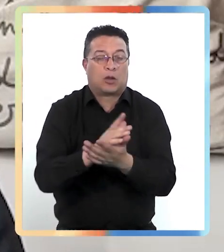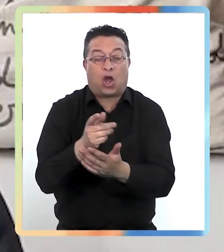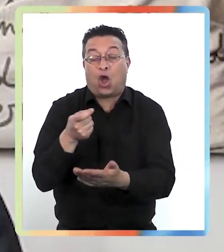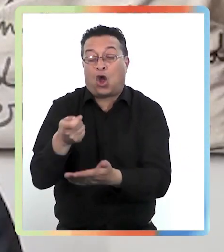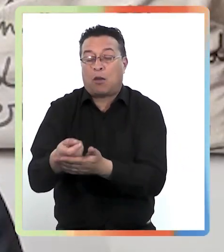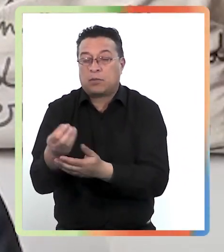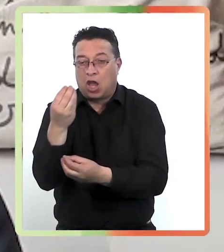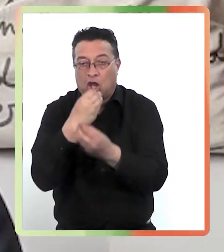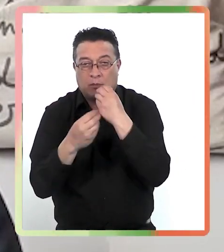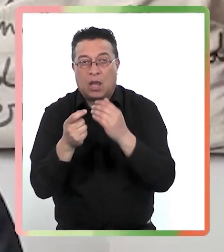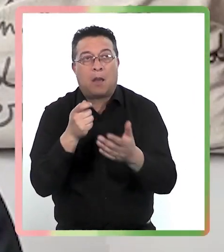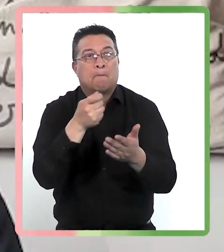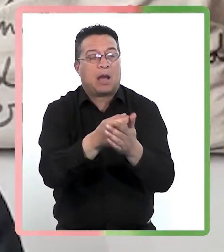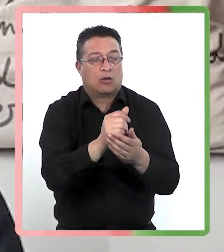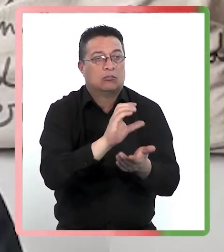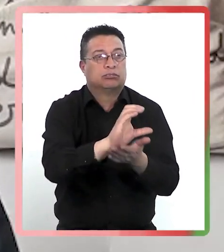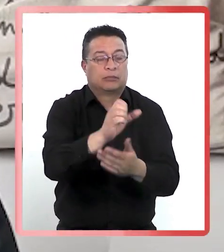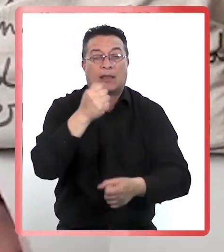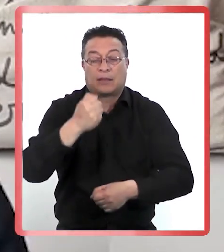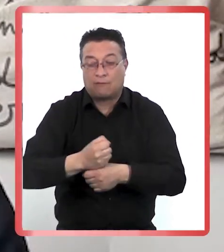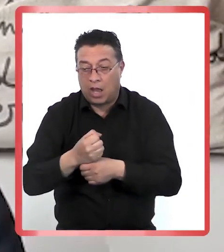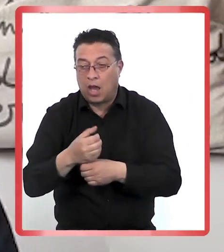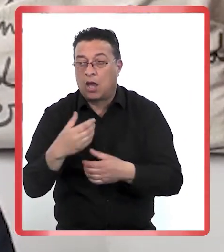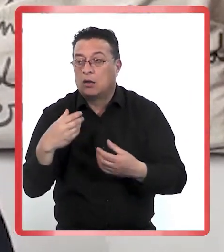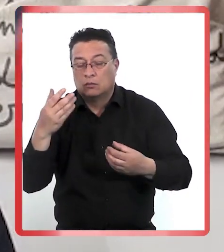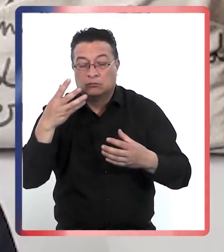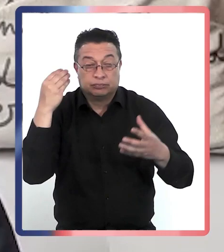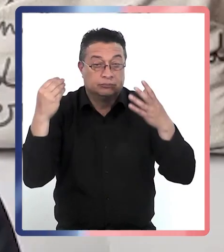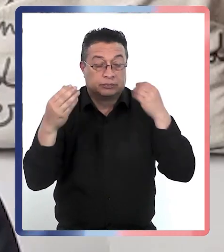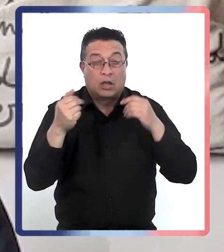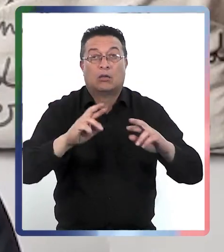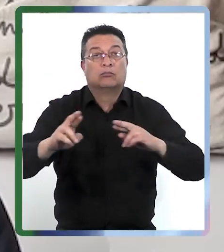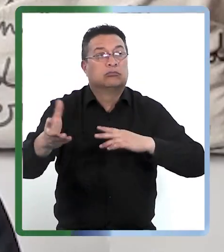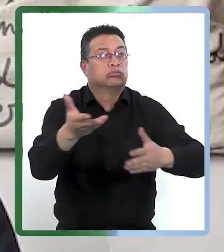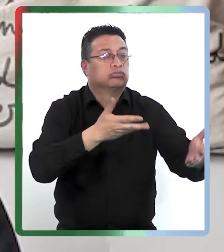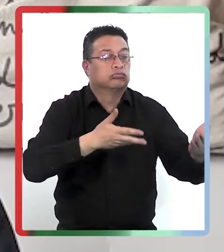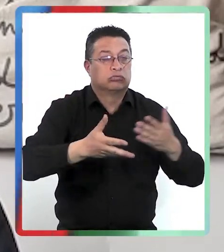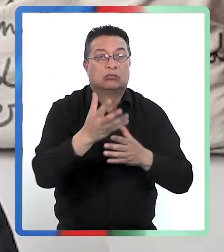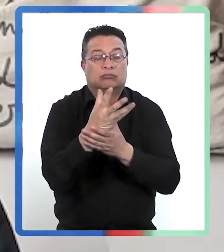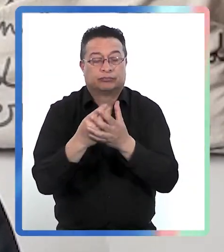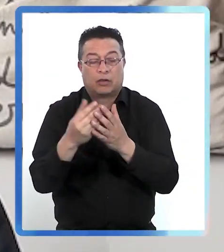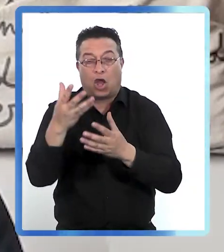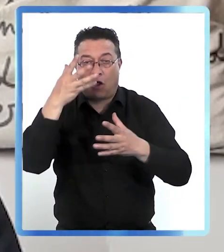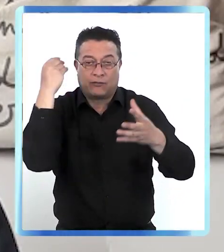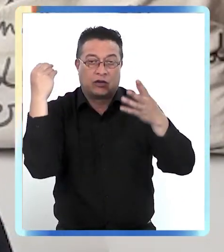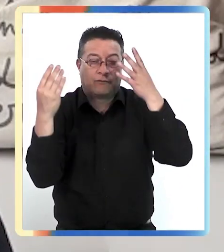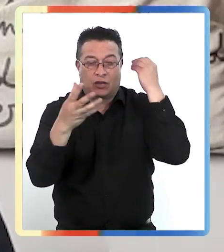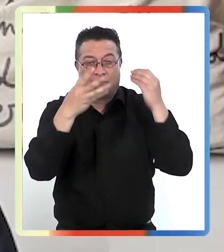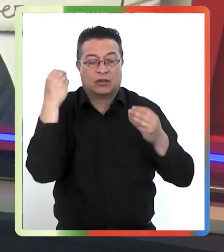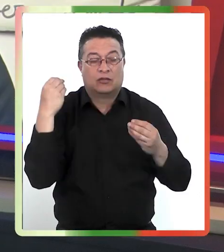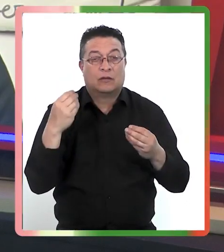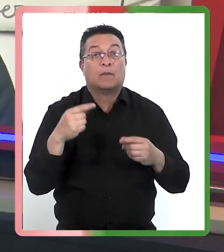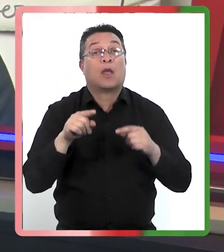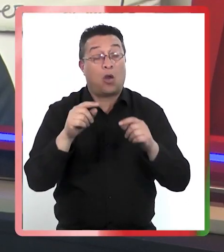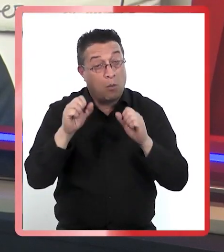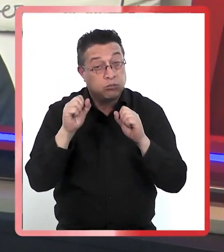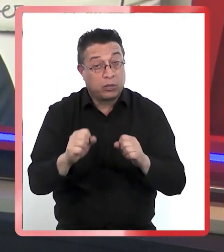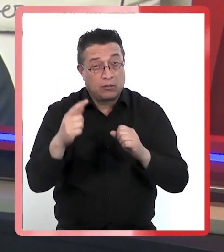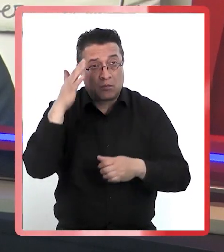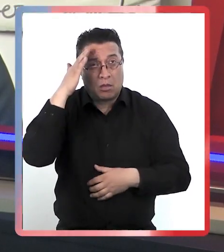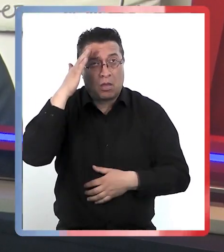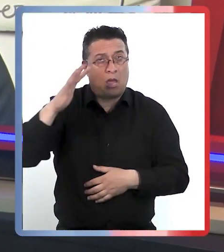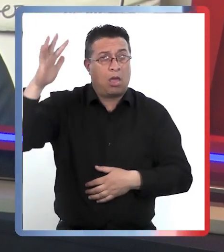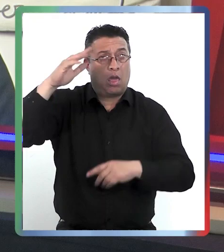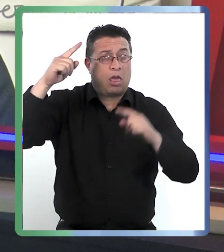ejemplo, de comprar la comida, de pagar las cuentas, de trabajar, de tener relaciones sociales, por los olvidos. ¿Es posible que se